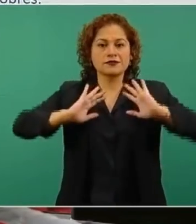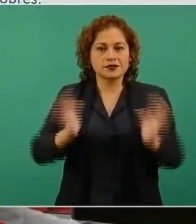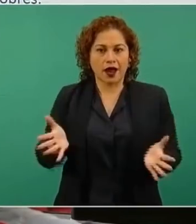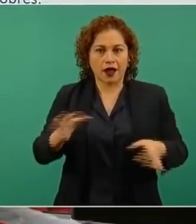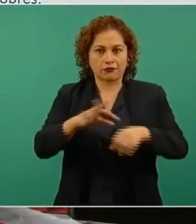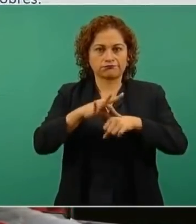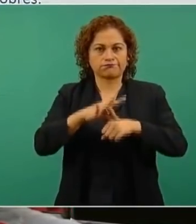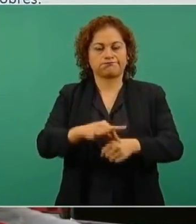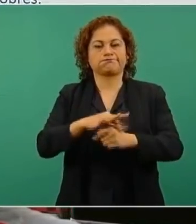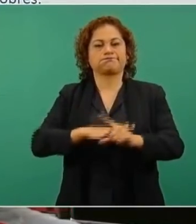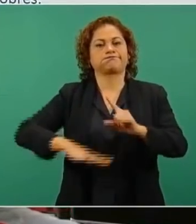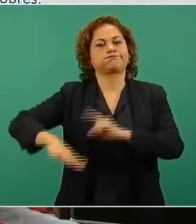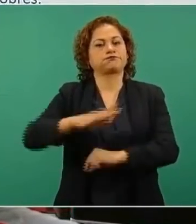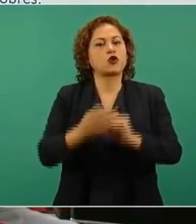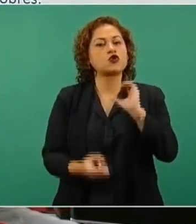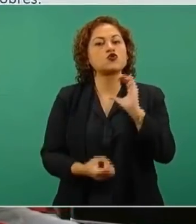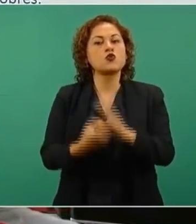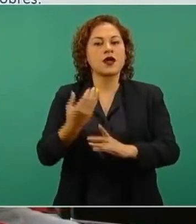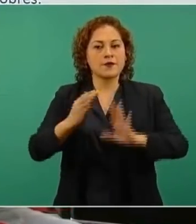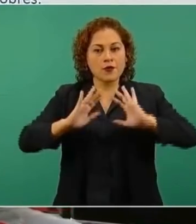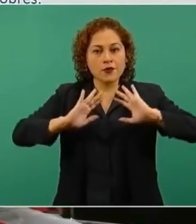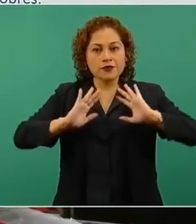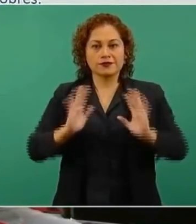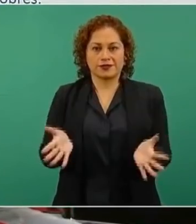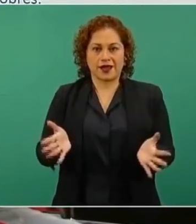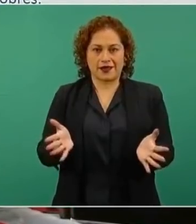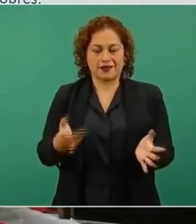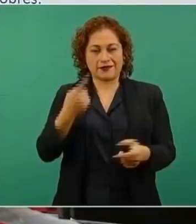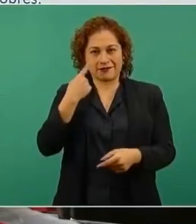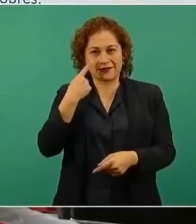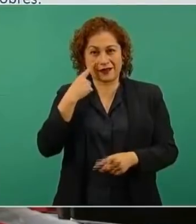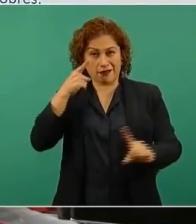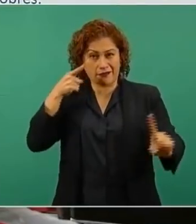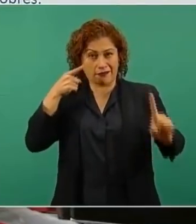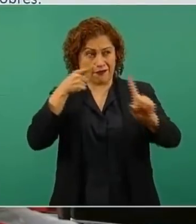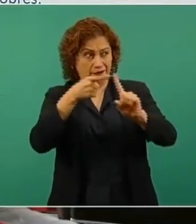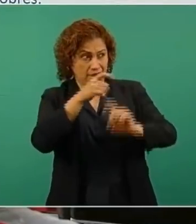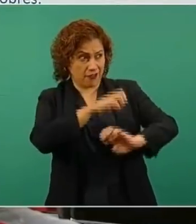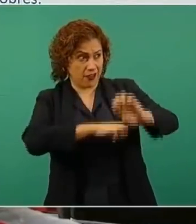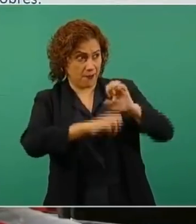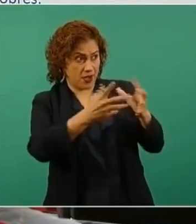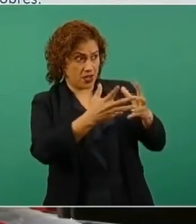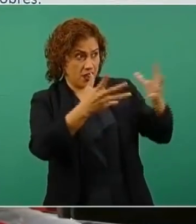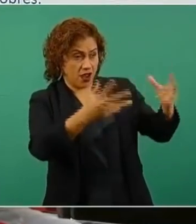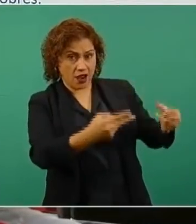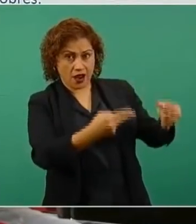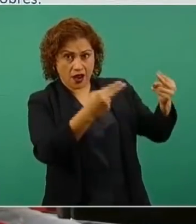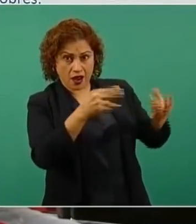realidad, lo central ya no son estas grandes corporaciones, es el pueblo de México.